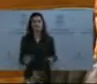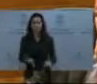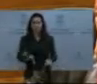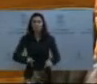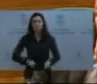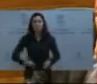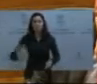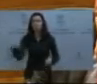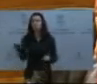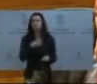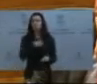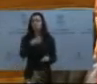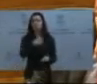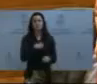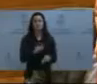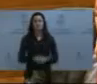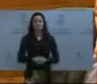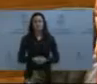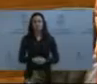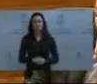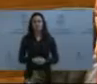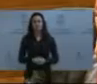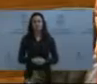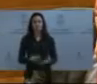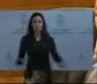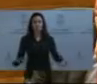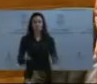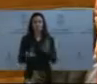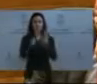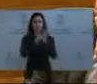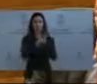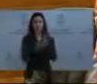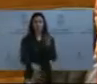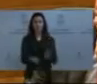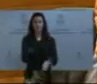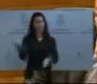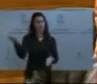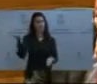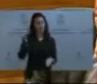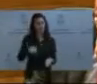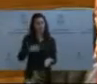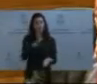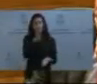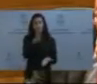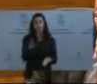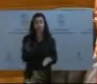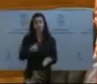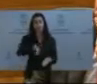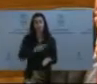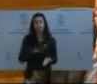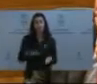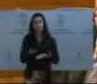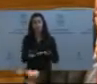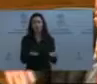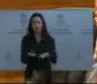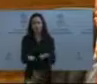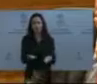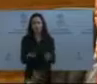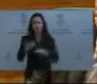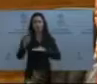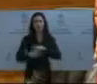inaceptable. No nos parece que el decreto sea la solución justa que todos demandábamos, puesto que hace referencia únicamente al